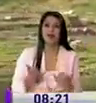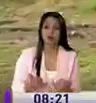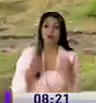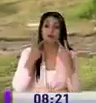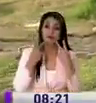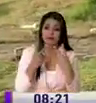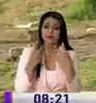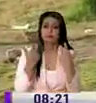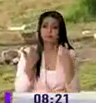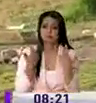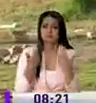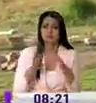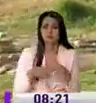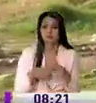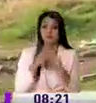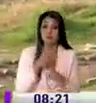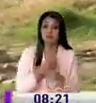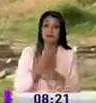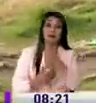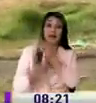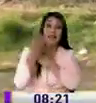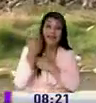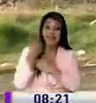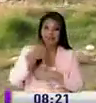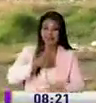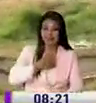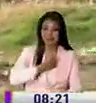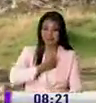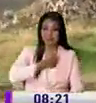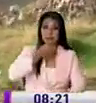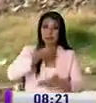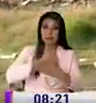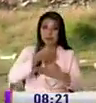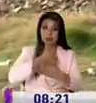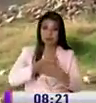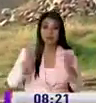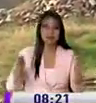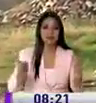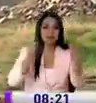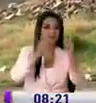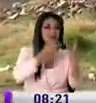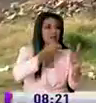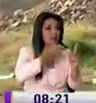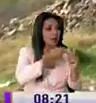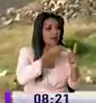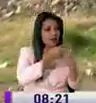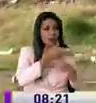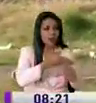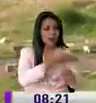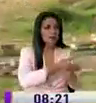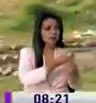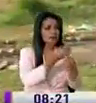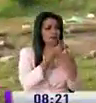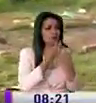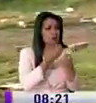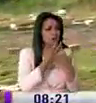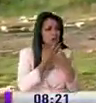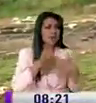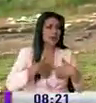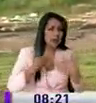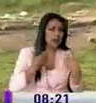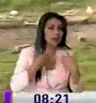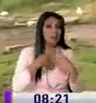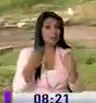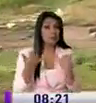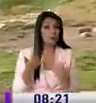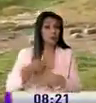estado. Nosotros habíamos conversado la anterior vez que vinimos con usted, vecino, así es, ¿verdad? Sí. ¿Usted cómo se siente ahora de que ya las autoridades